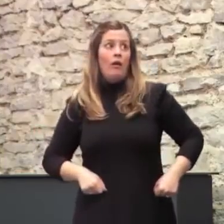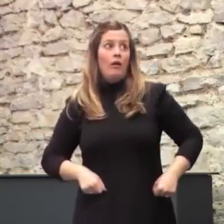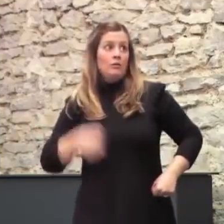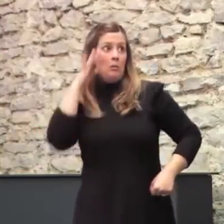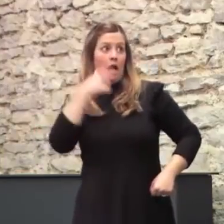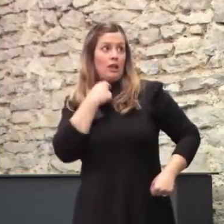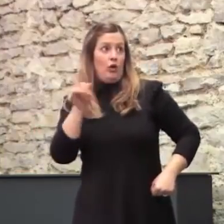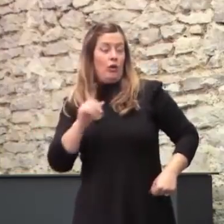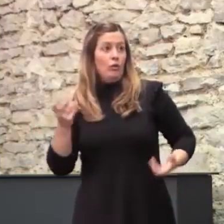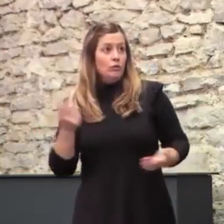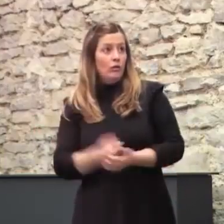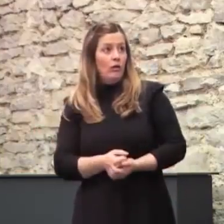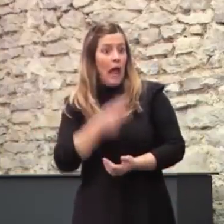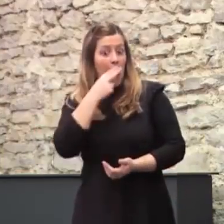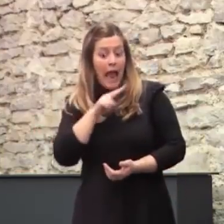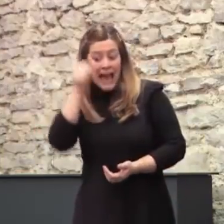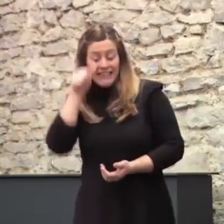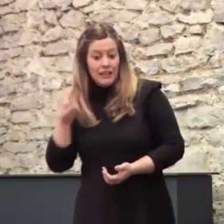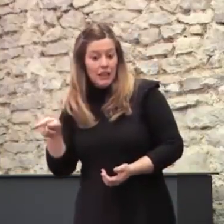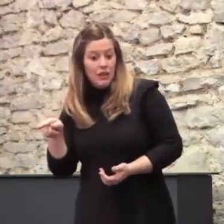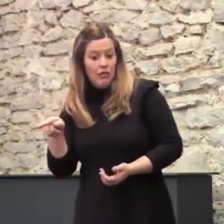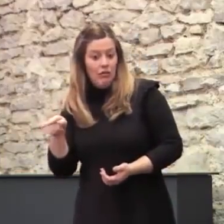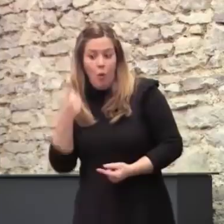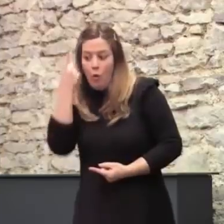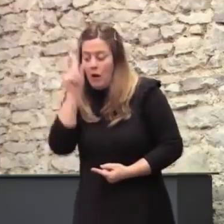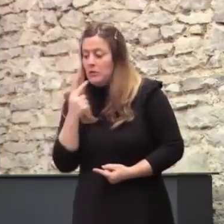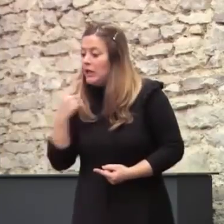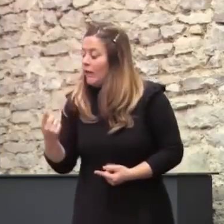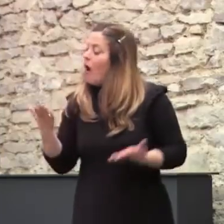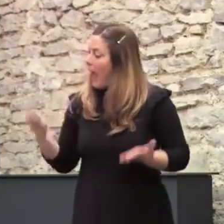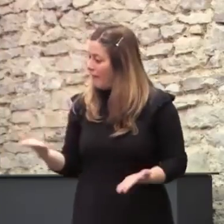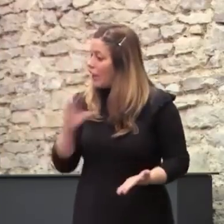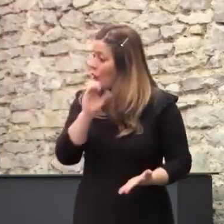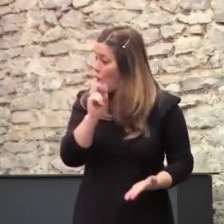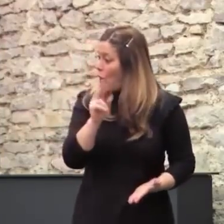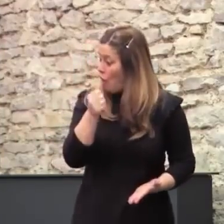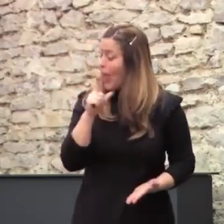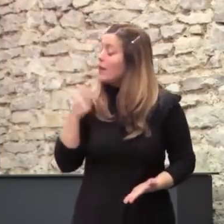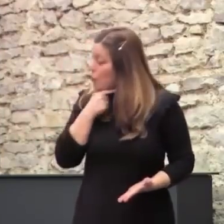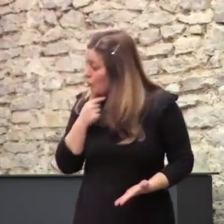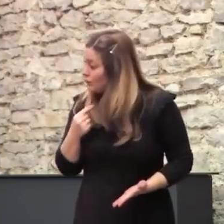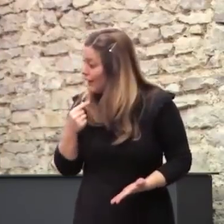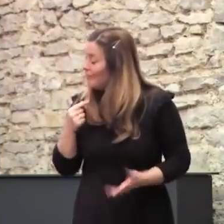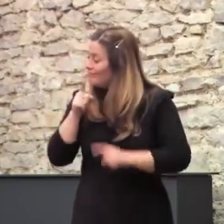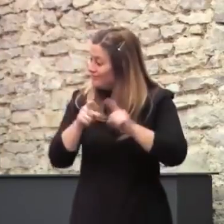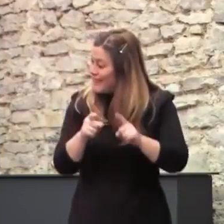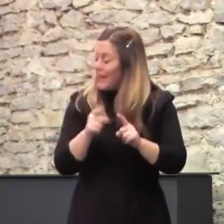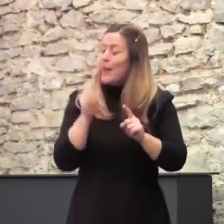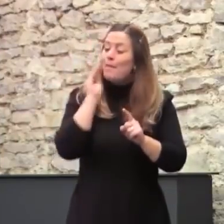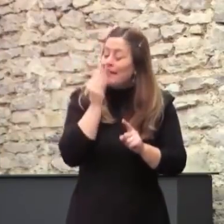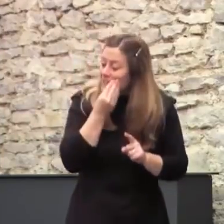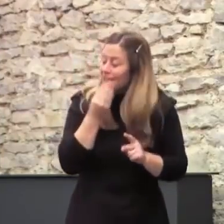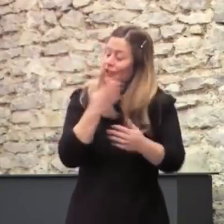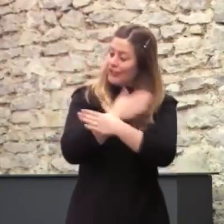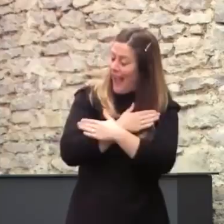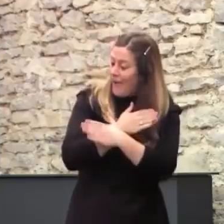A ese niño nunca le dijeron, oye, si te gusta Coral, besitos, abrazos, tratarla bien, ¿no? Si ella se deja, claro, si ella quiere besitos, si no,